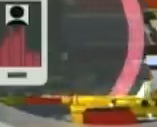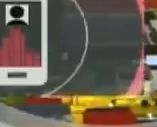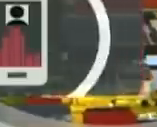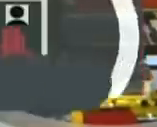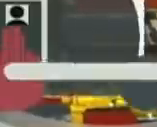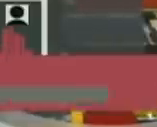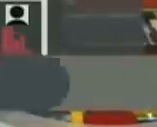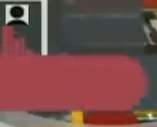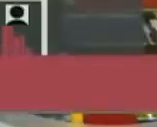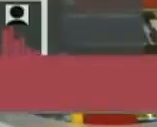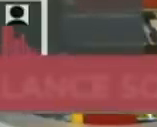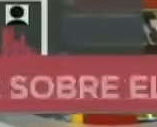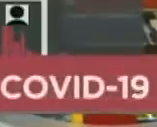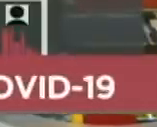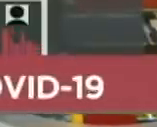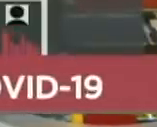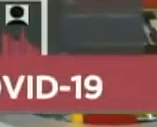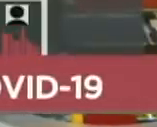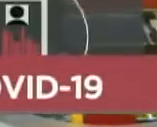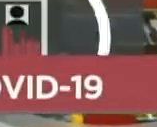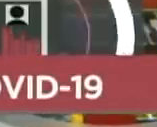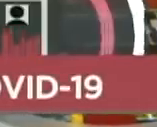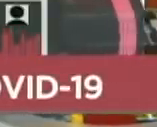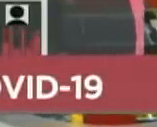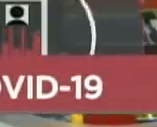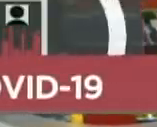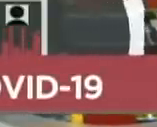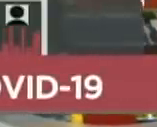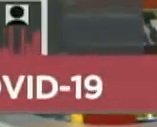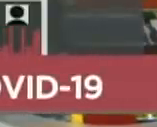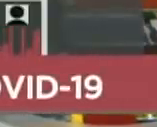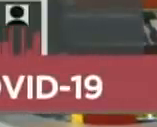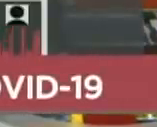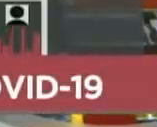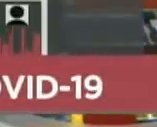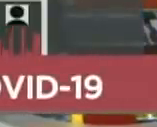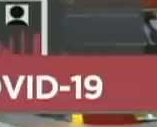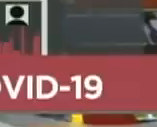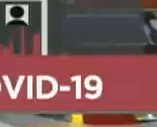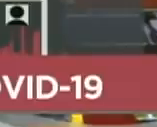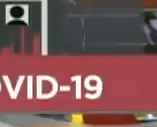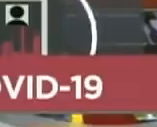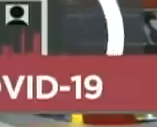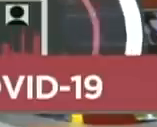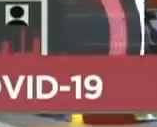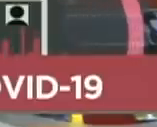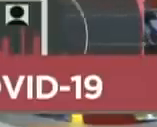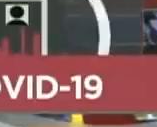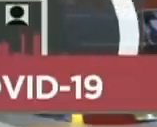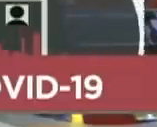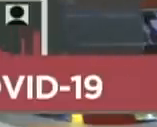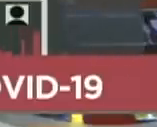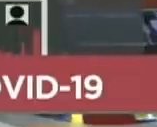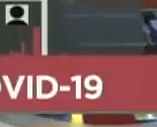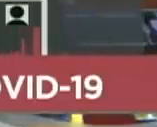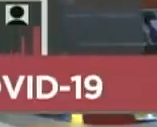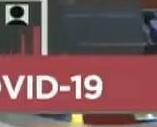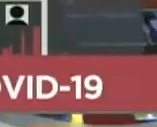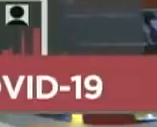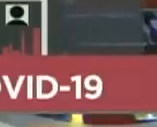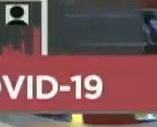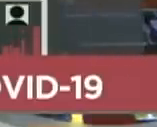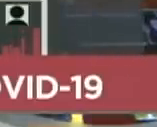Queríamos informar, Boris, que en las últimas 24 horas se han registrado 47 nuevos casos